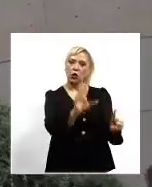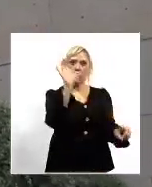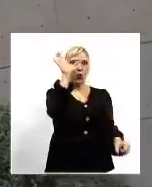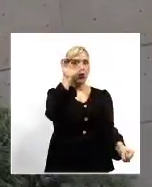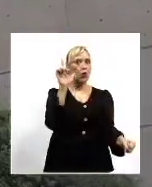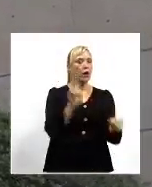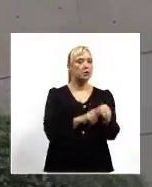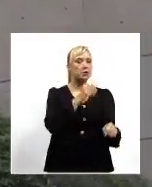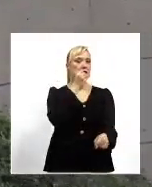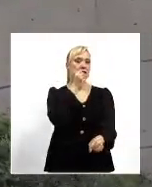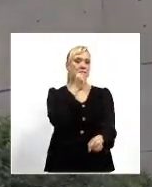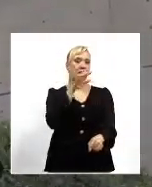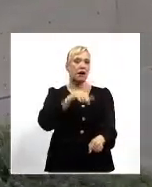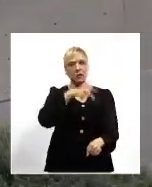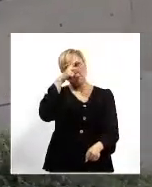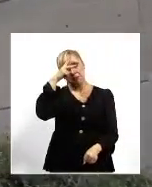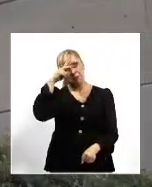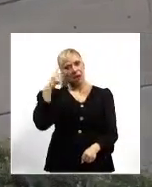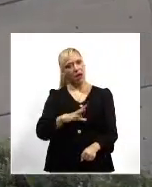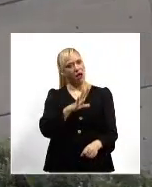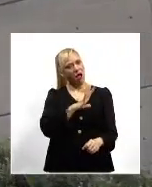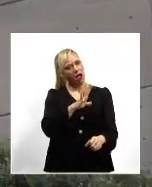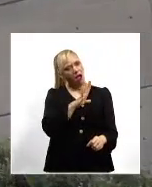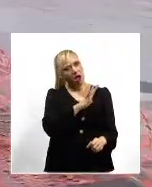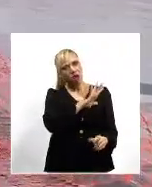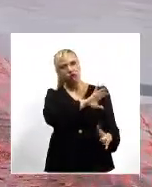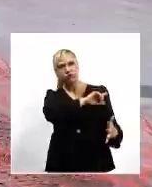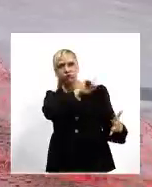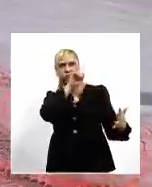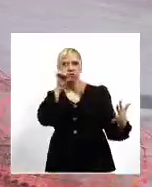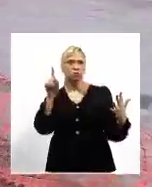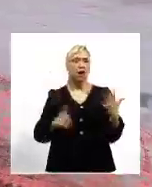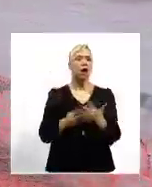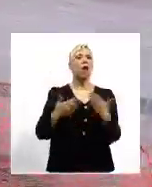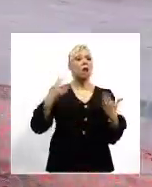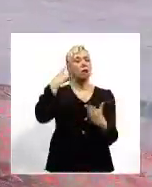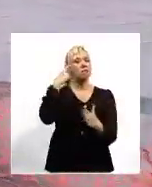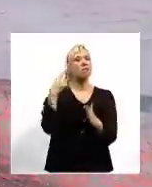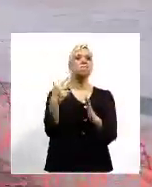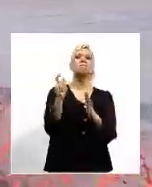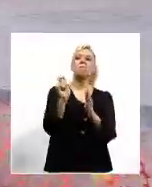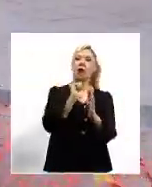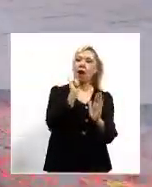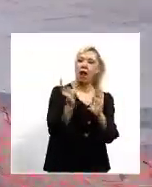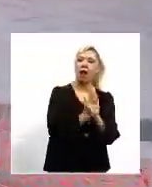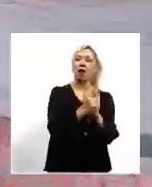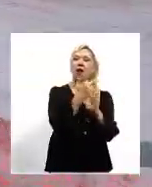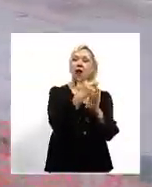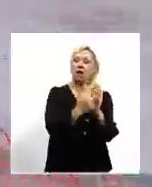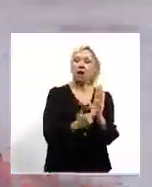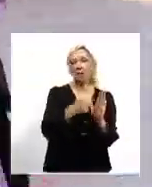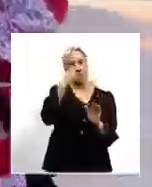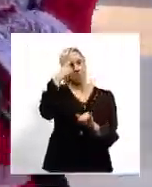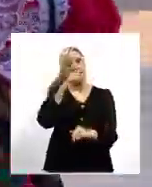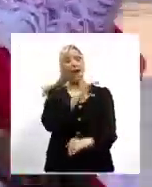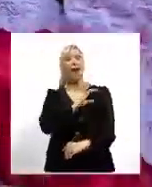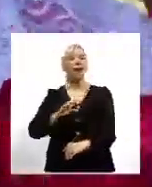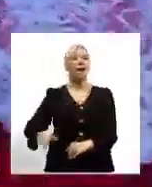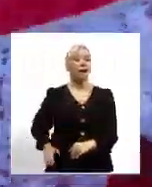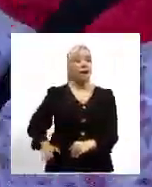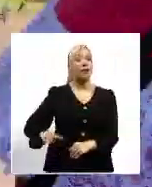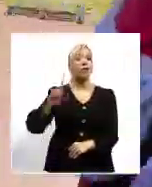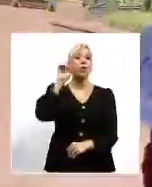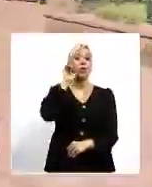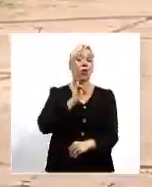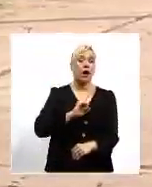país. Por ello, a través de sus sentencias ha impulsado la implementación de acciones afirmativas para la postulación de candidaturas indígenas, de